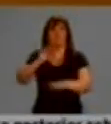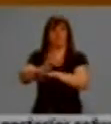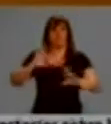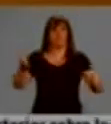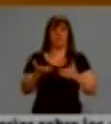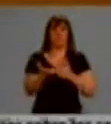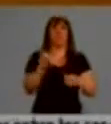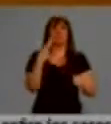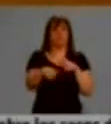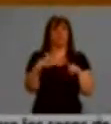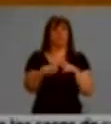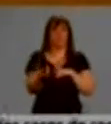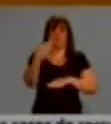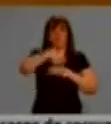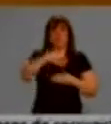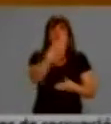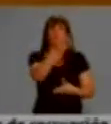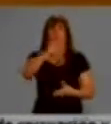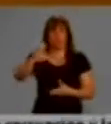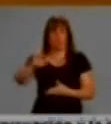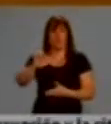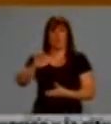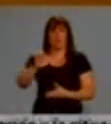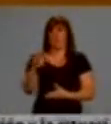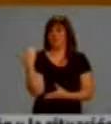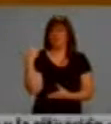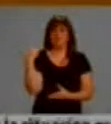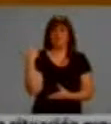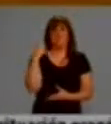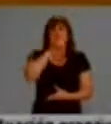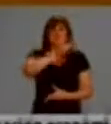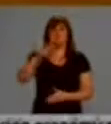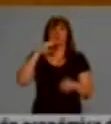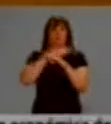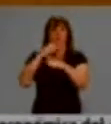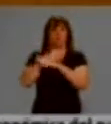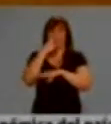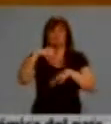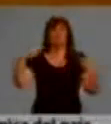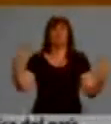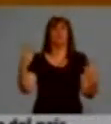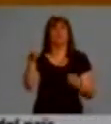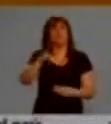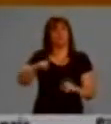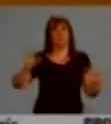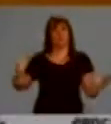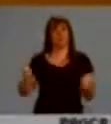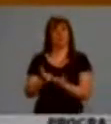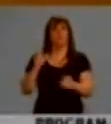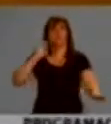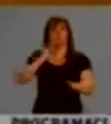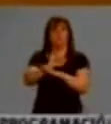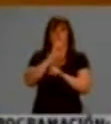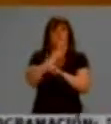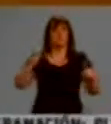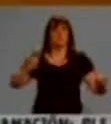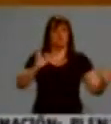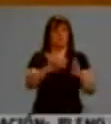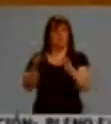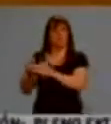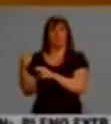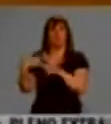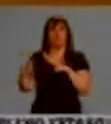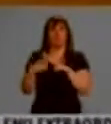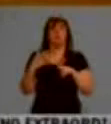Partidos Políticos está en el Boletín Oficial del Estado desde el pasado 22 de octubre. Se han reducido las subvenciones anuales a los partidos y a